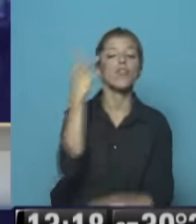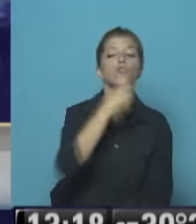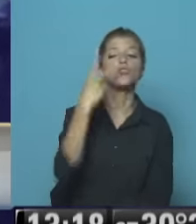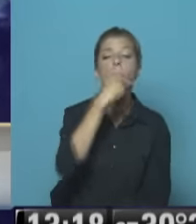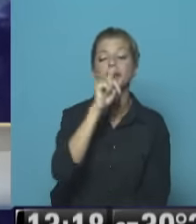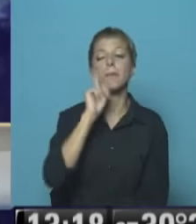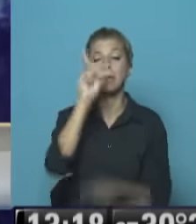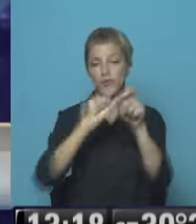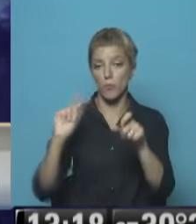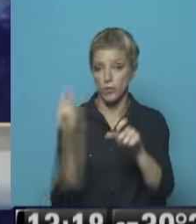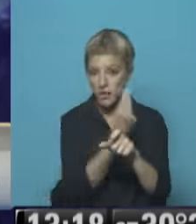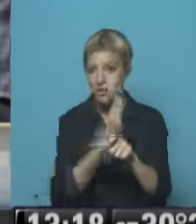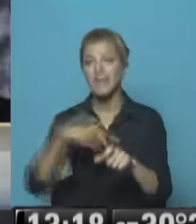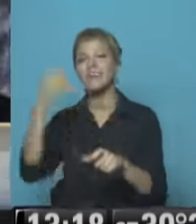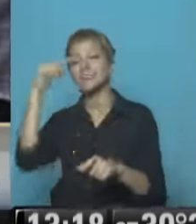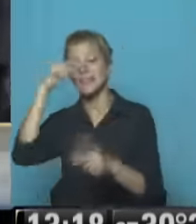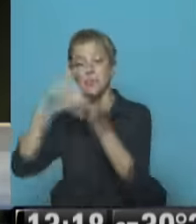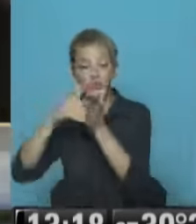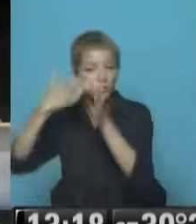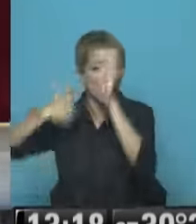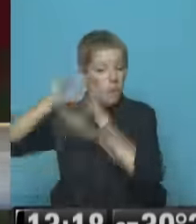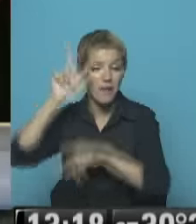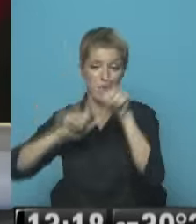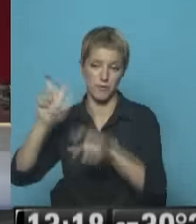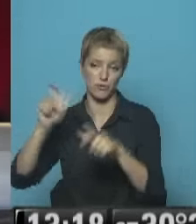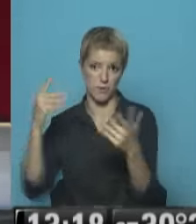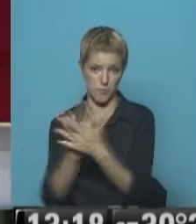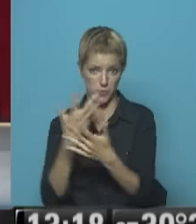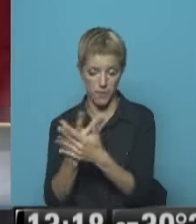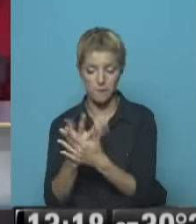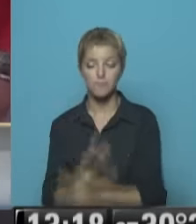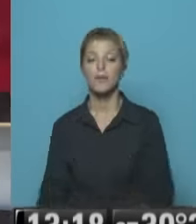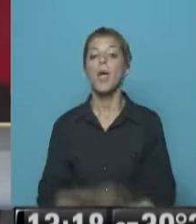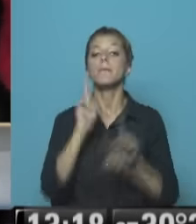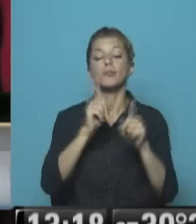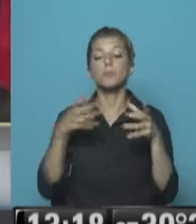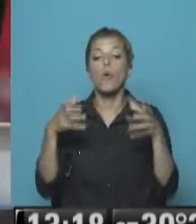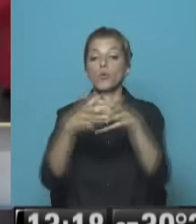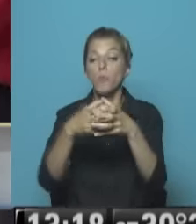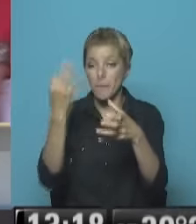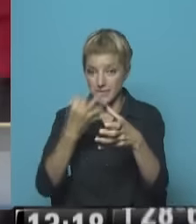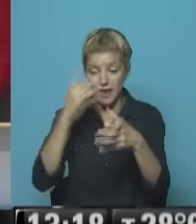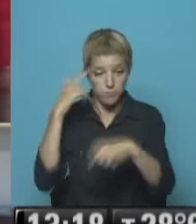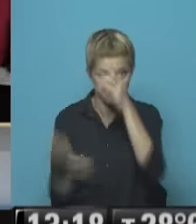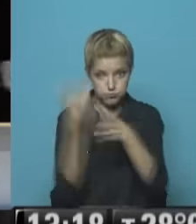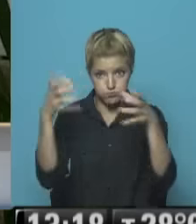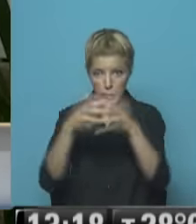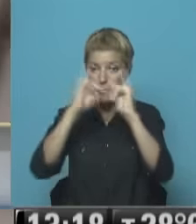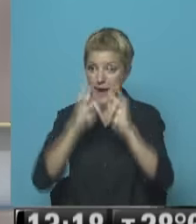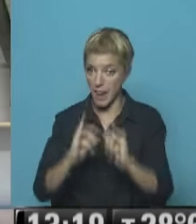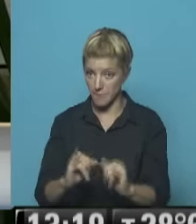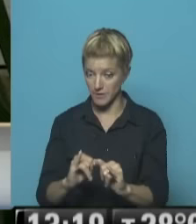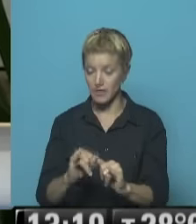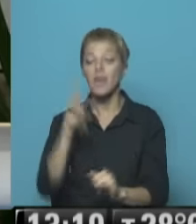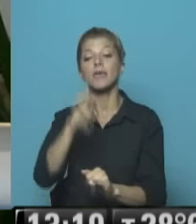de damnificados. Para ello, se estableció una jurisdicción especial para la paz, una instancia por la que pasarán